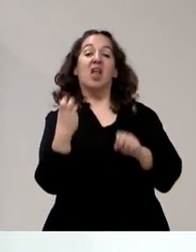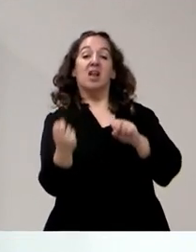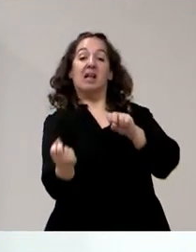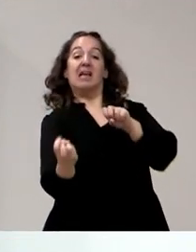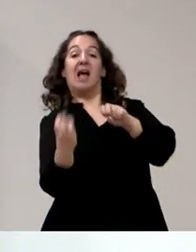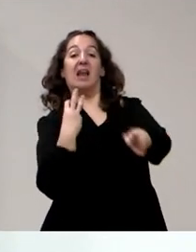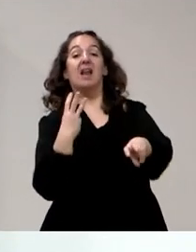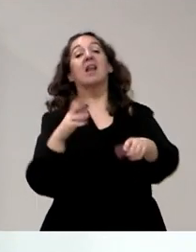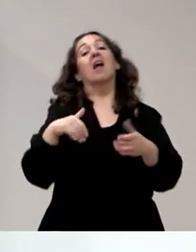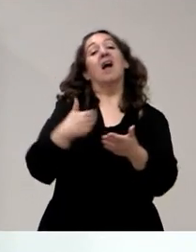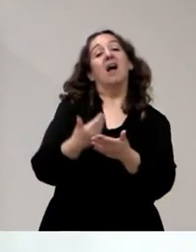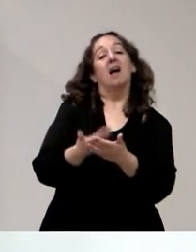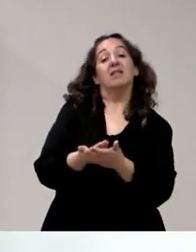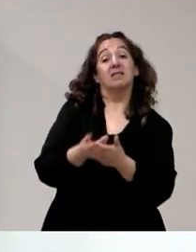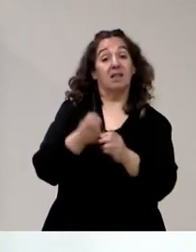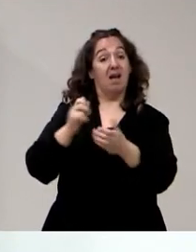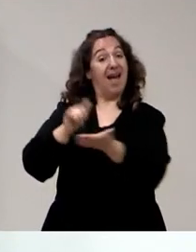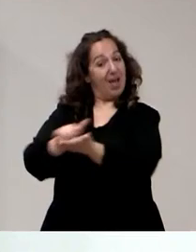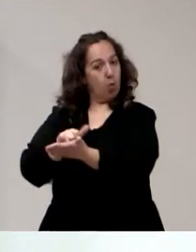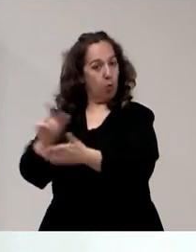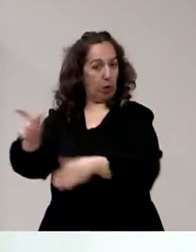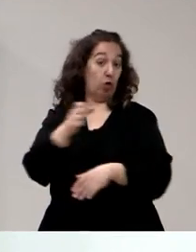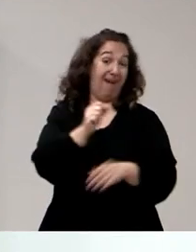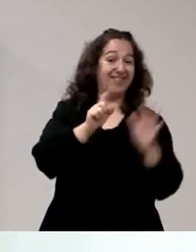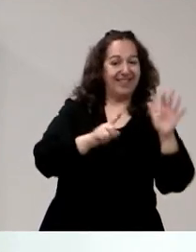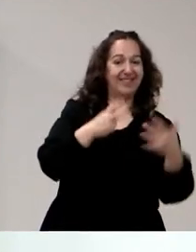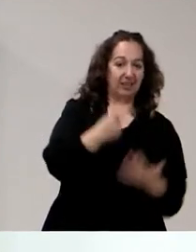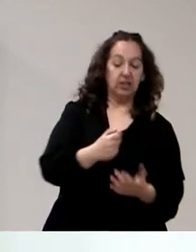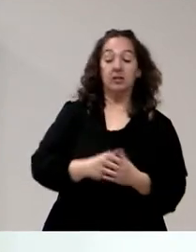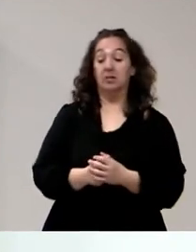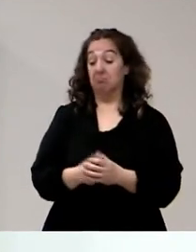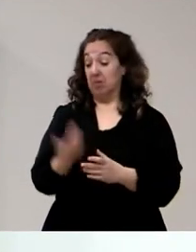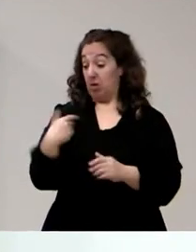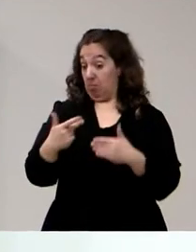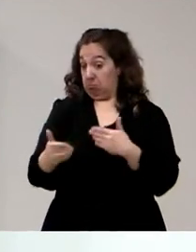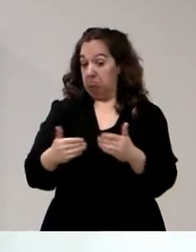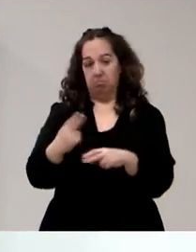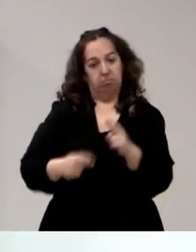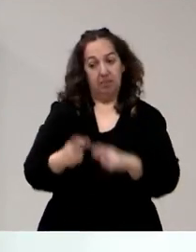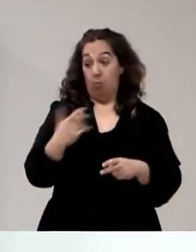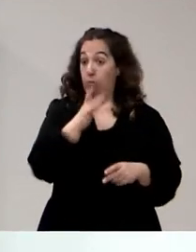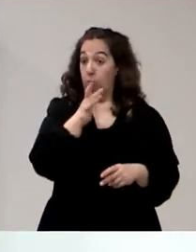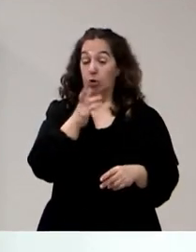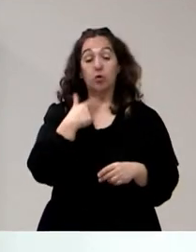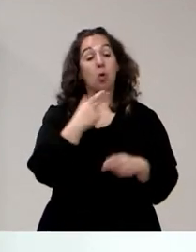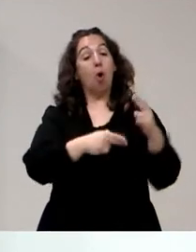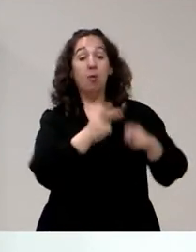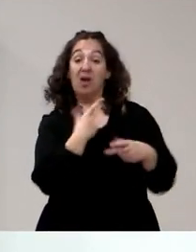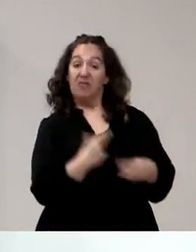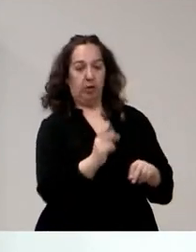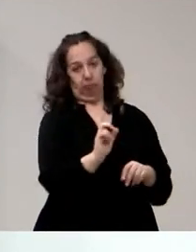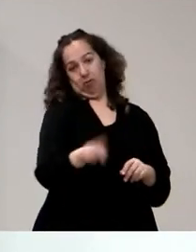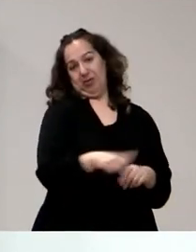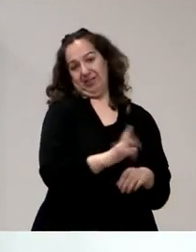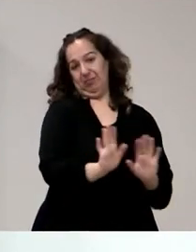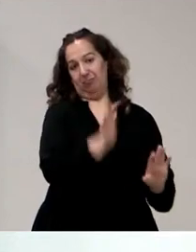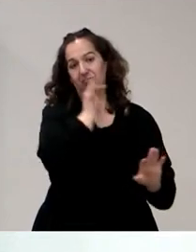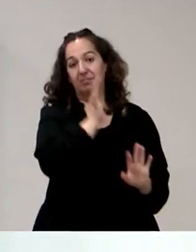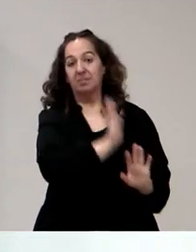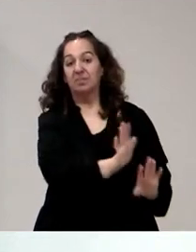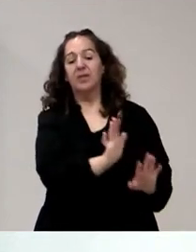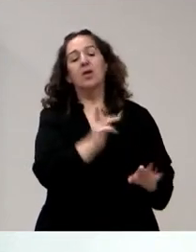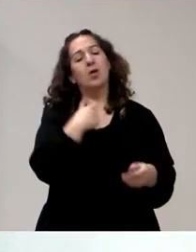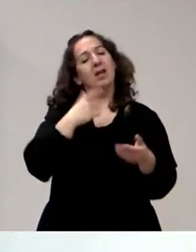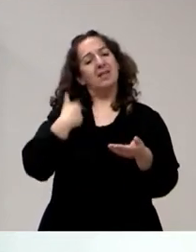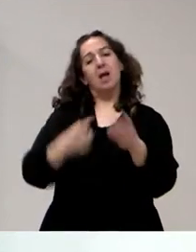hasta el aeropuerto que dará continuidad al tramo que vamos a empezar ahora por tanto no nos vamos a quedar en las obras sino que ya estamos eh